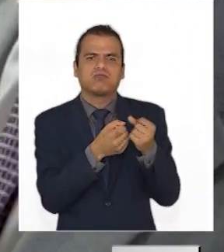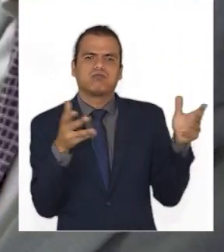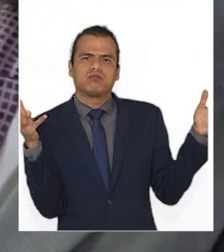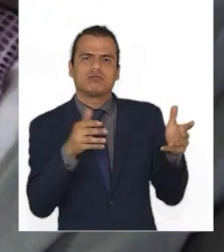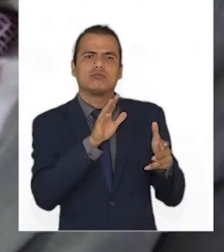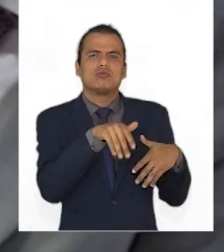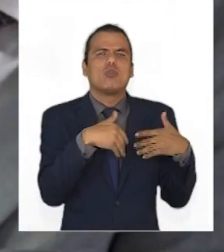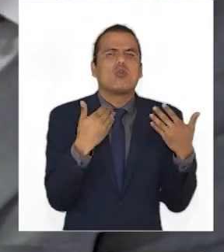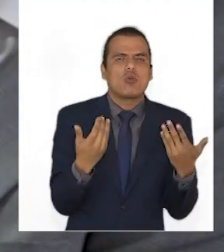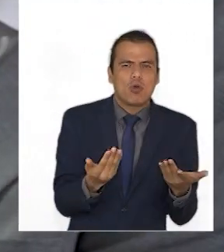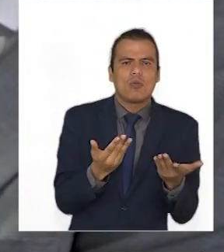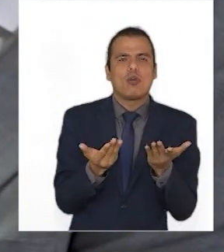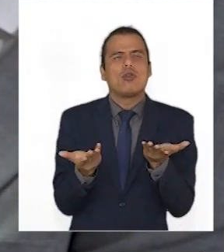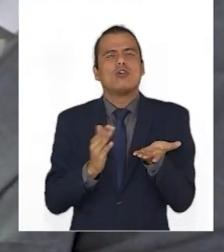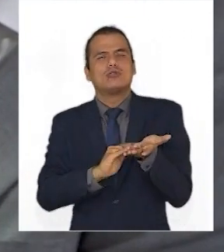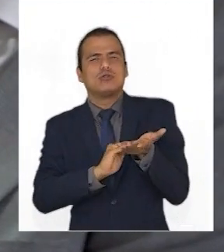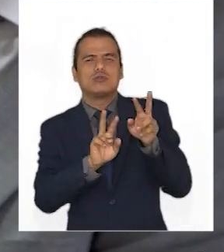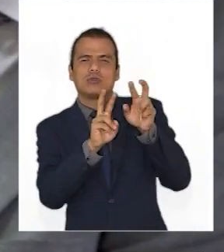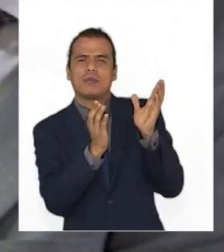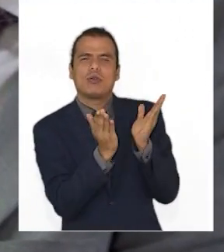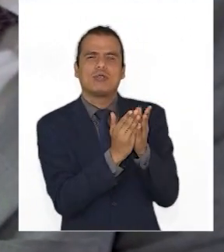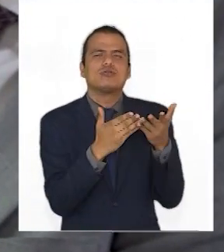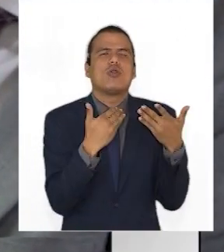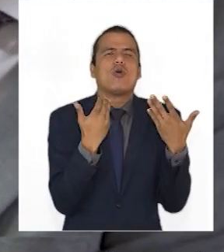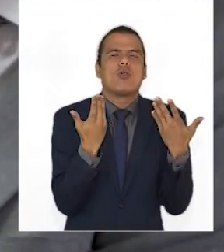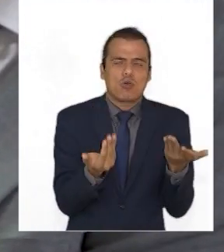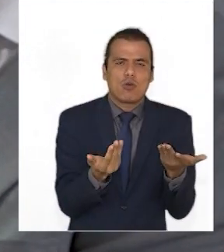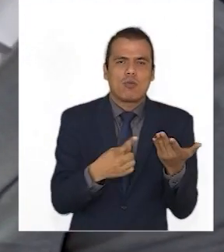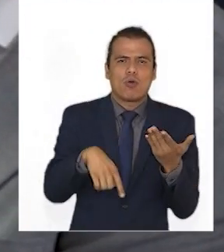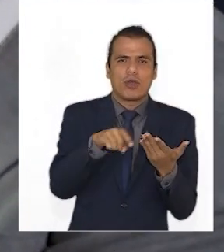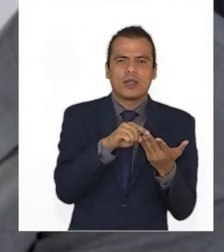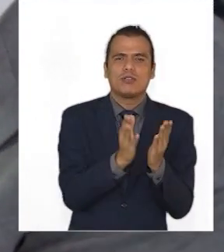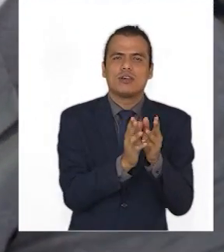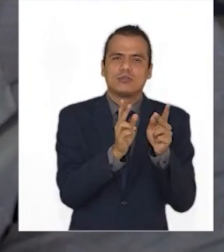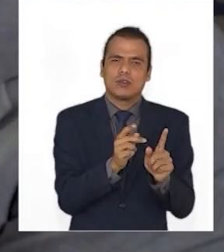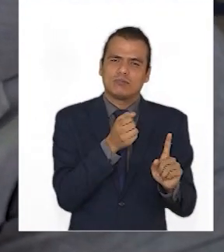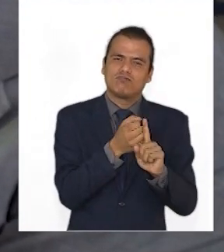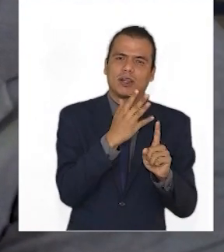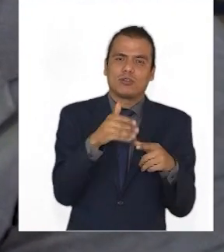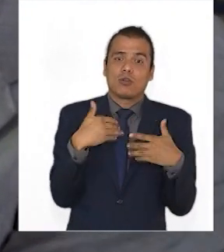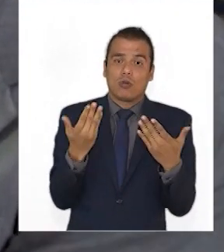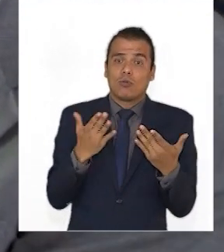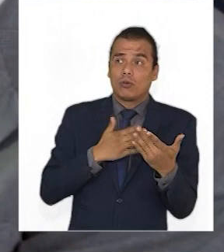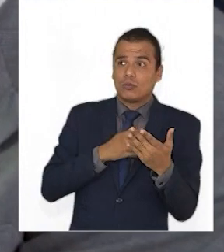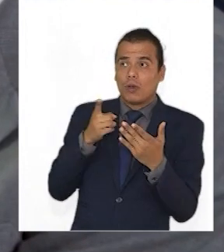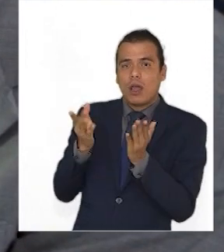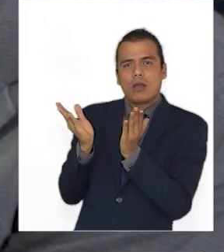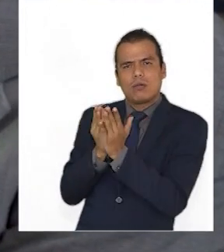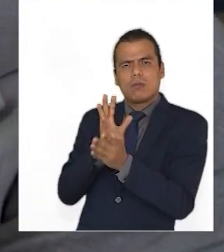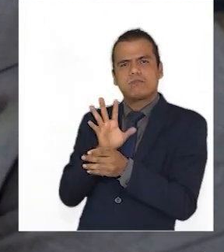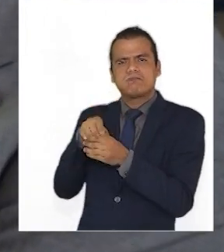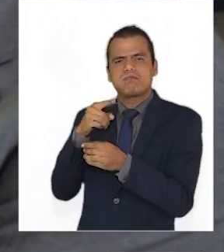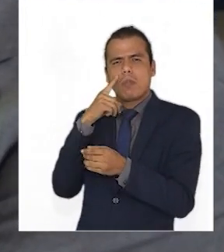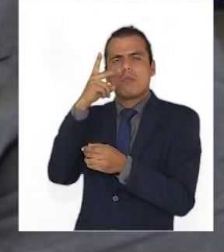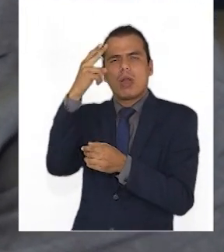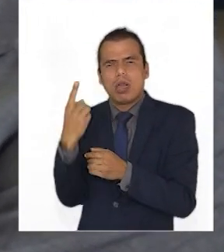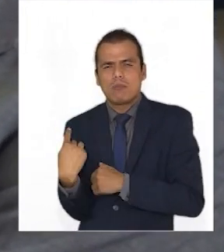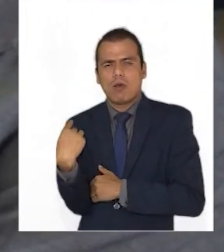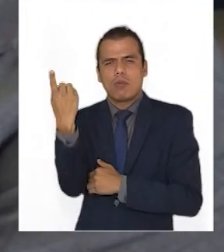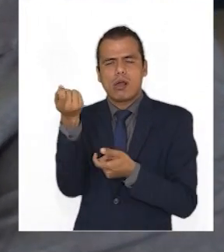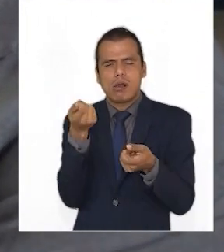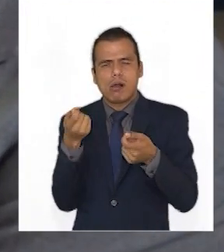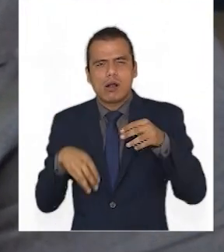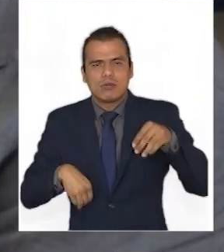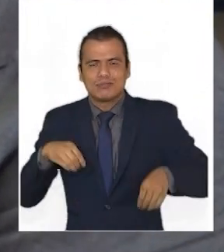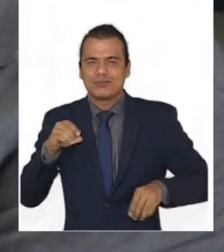Vamos a sacar la politiquería de la educación, que los centros de desarrollo infantil estén abiertos desde el enero todos los años y que haya